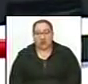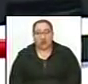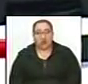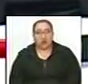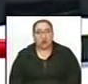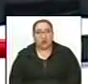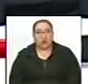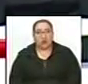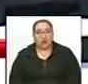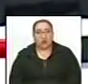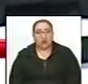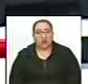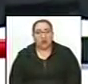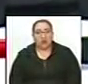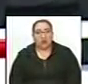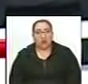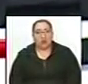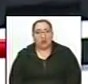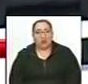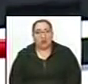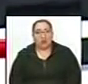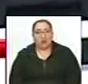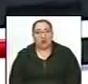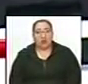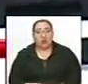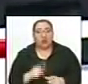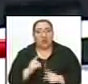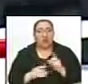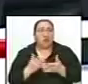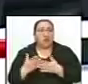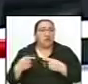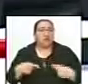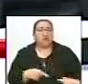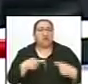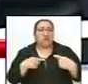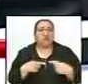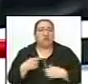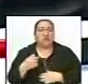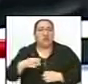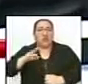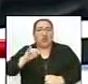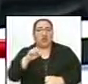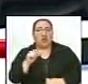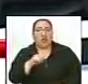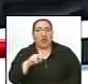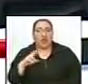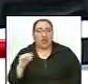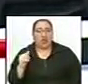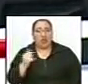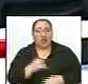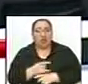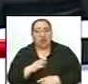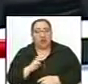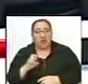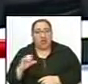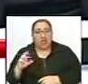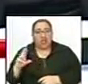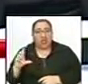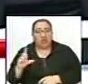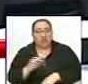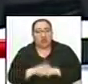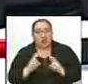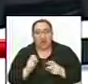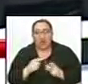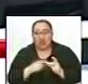había una evidente enemistad, una cierta animadversión de parte de Morales Parragués en contra de Becerril sobre estos temas. Por